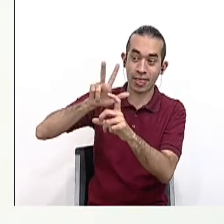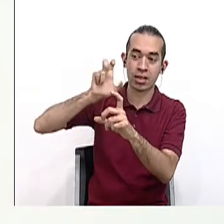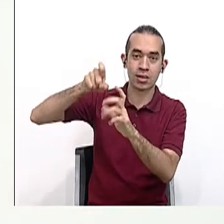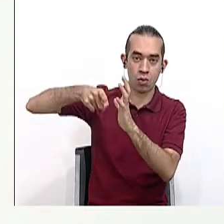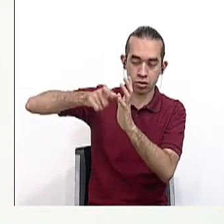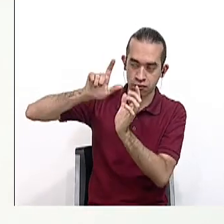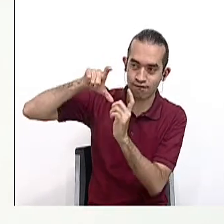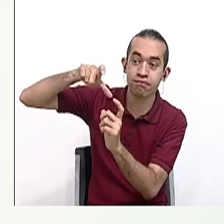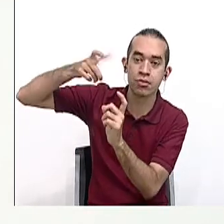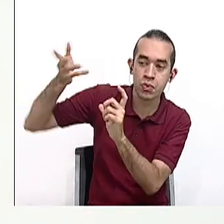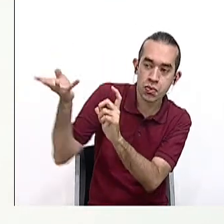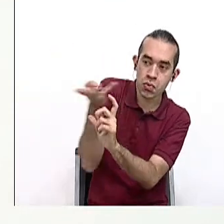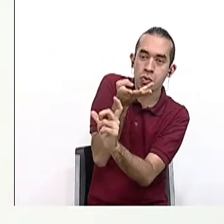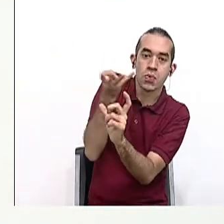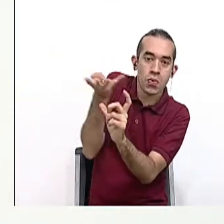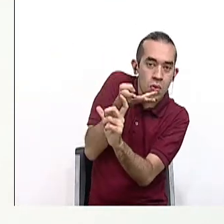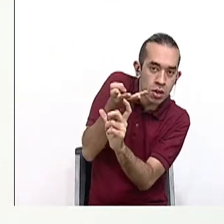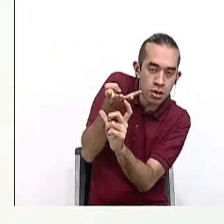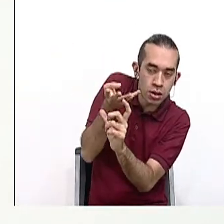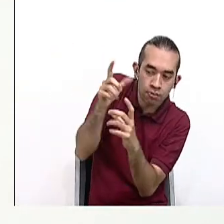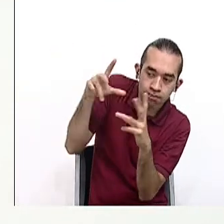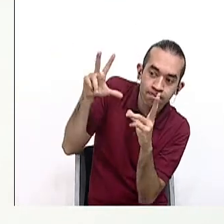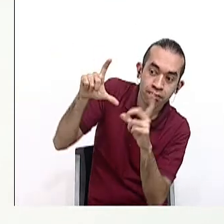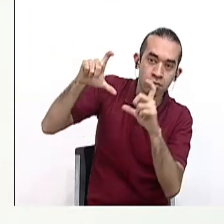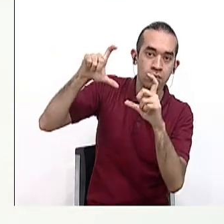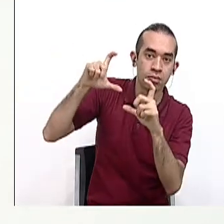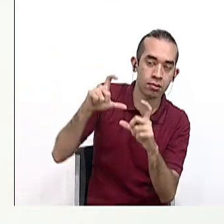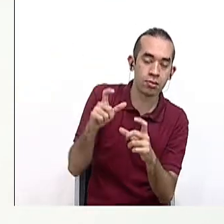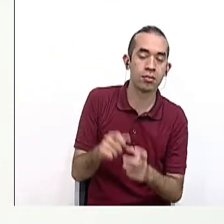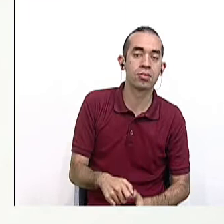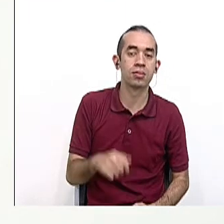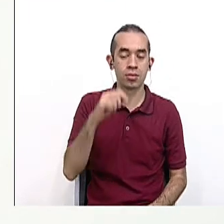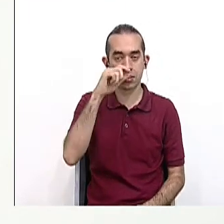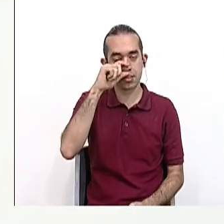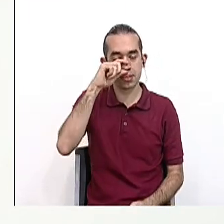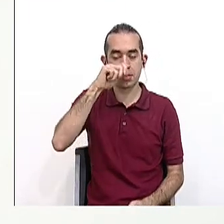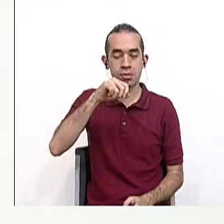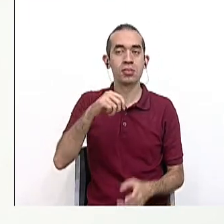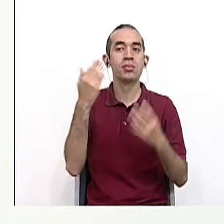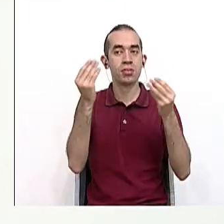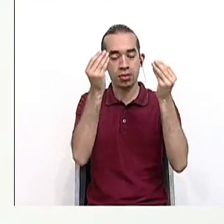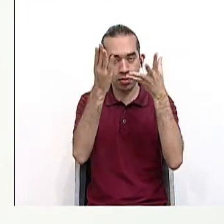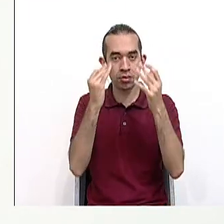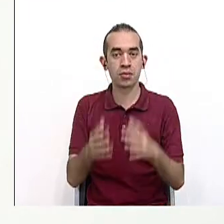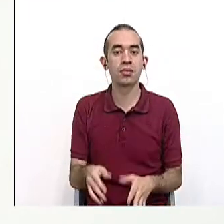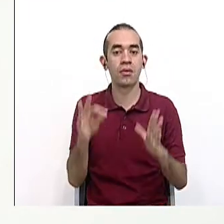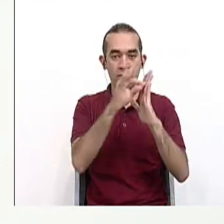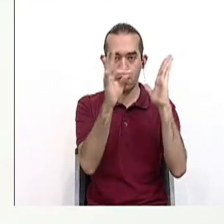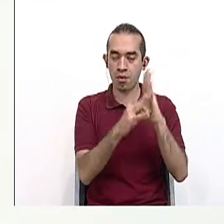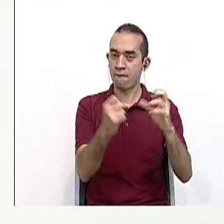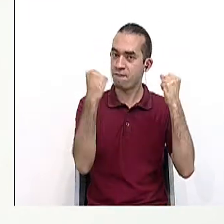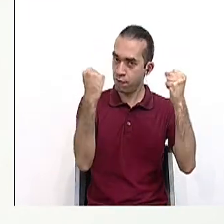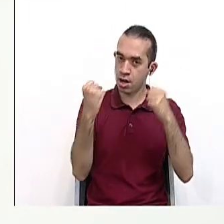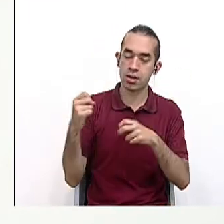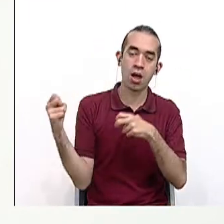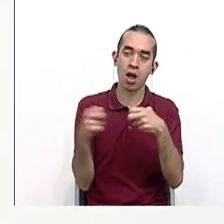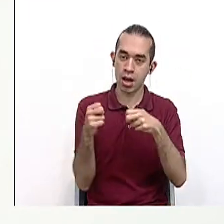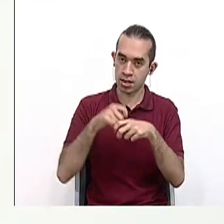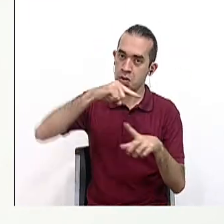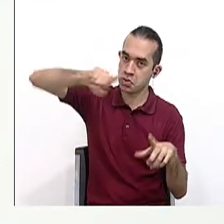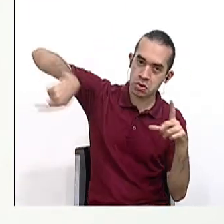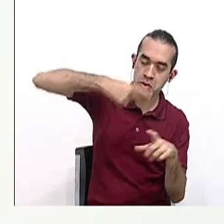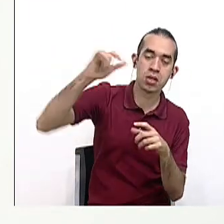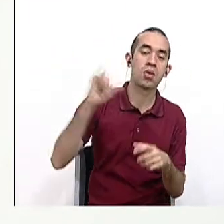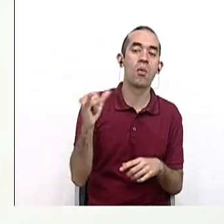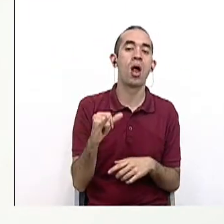segundos. Como ya tenemos entonces la información, recordemos que la fórmula de la intensidad de la corriente eléctrica es igual a la